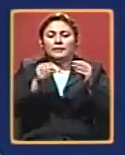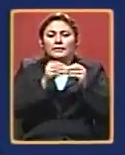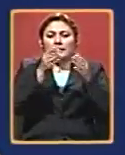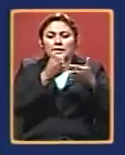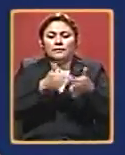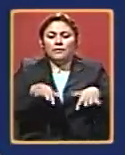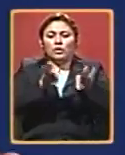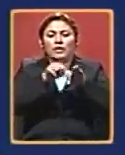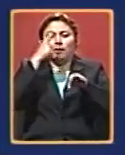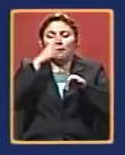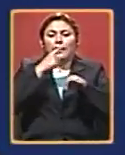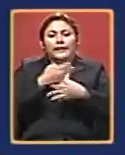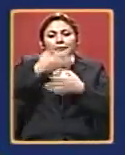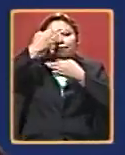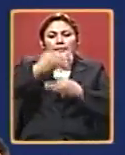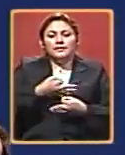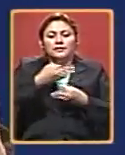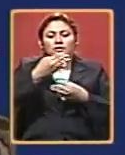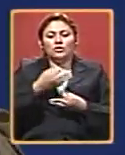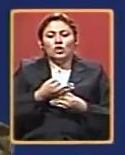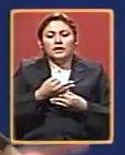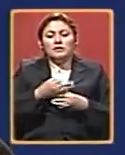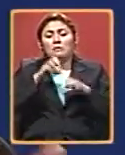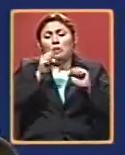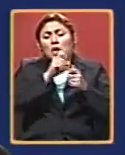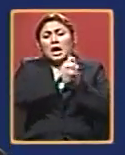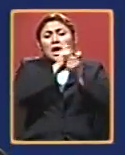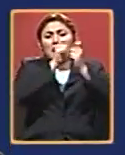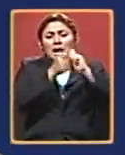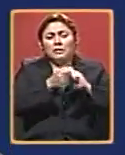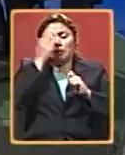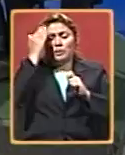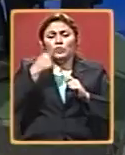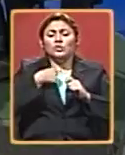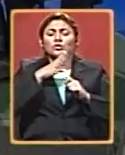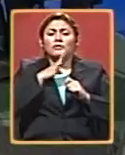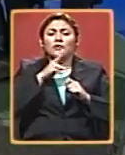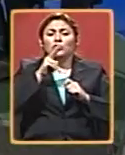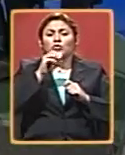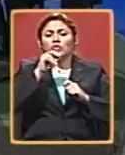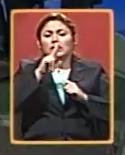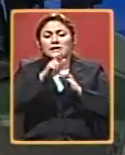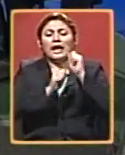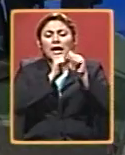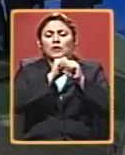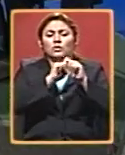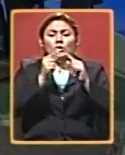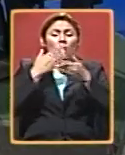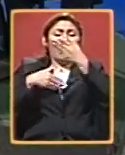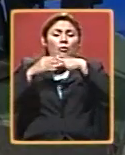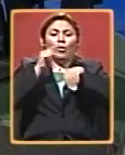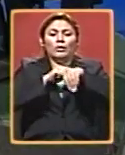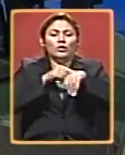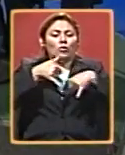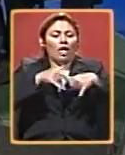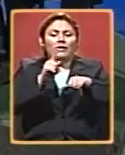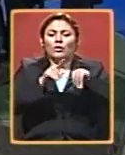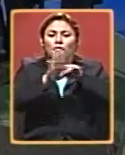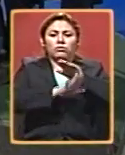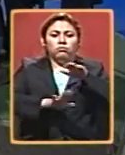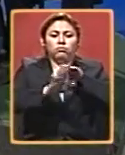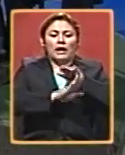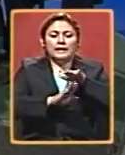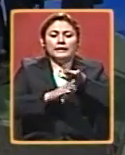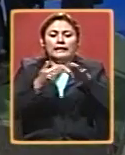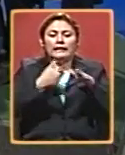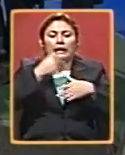para la toma de decisiones. Digo, puede haber cambiado porque estoy hablando de hace 2 o 3 años, ¿verdad?, pero en aquel momento todavía no era la base con la que